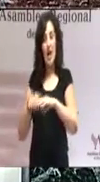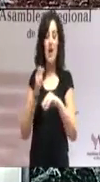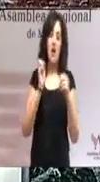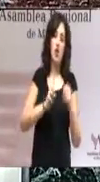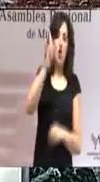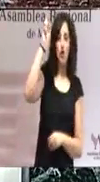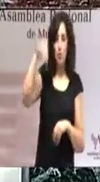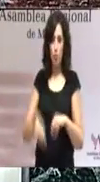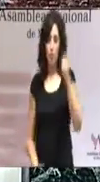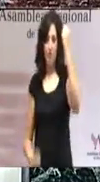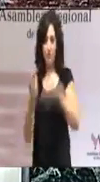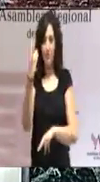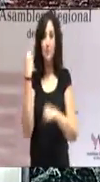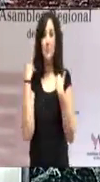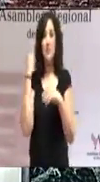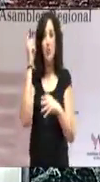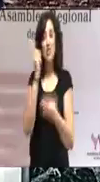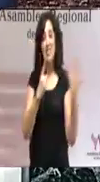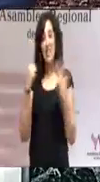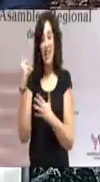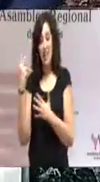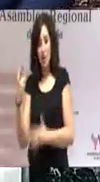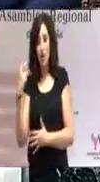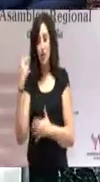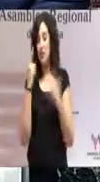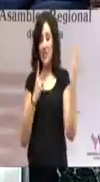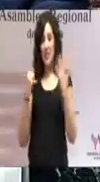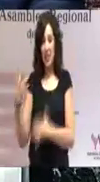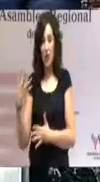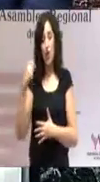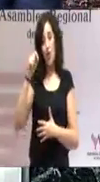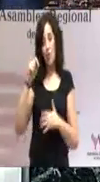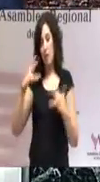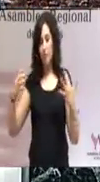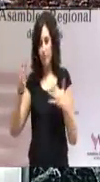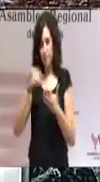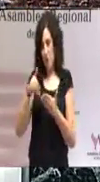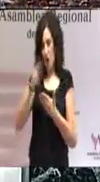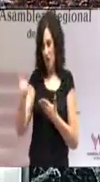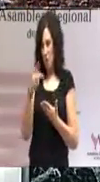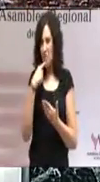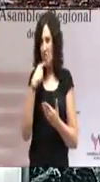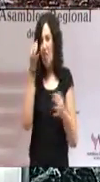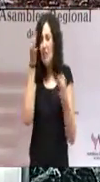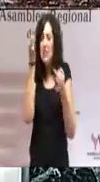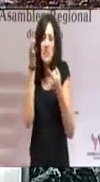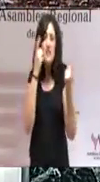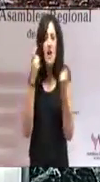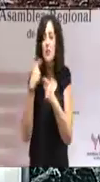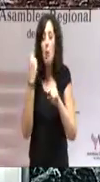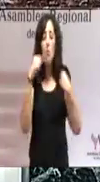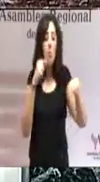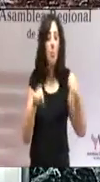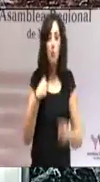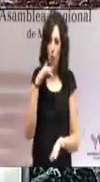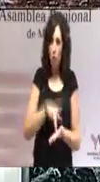con una inversión de 76,5 millones de euros. Y ustedes resaltan que le falta algún detalle. Bueno, pues si hay algo que corregir, que se corrija. Yo estuve allí, usted no estuvo,